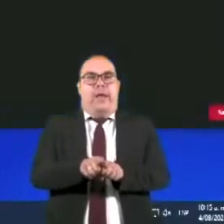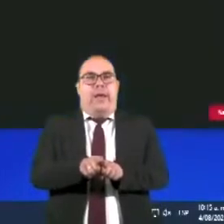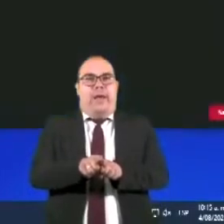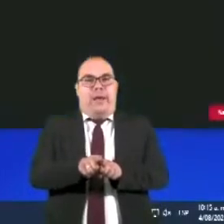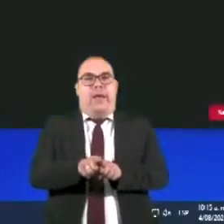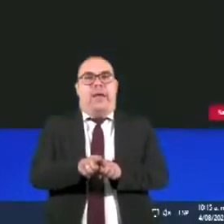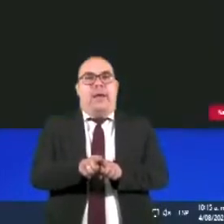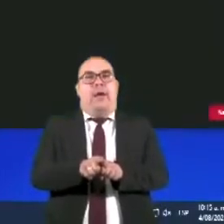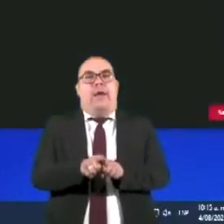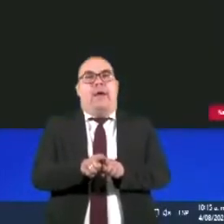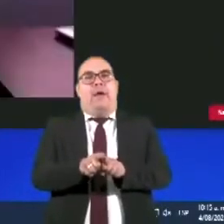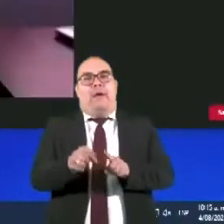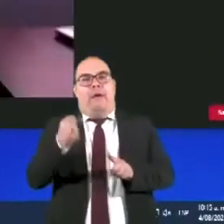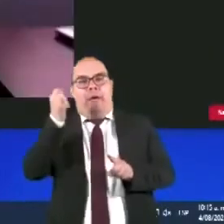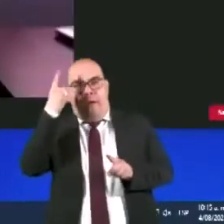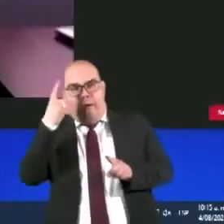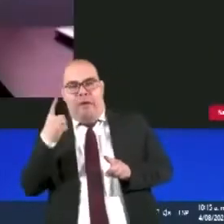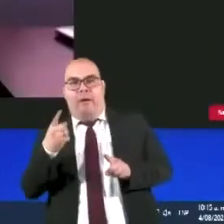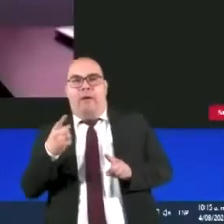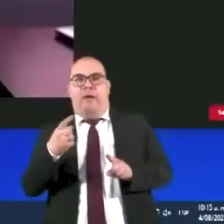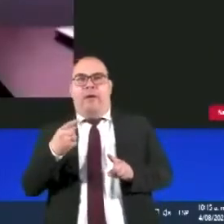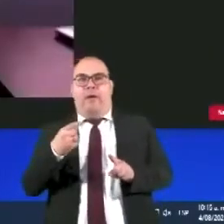expresado Salvatore Mancuso.